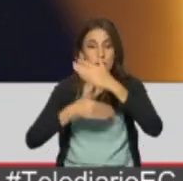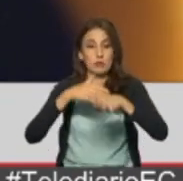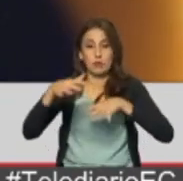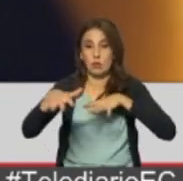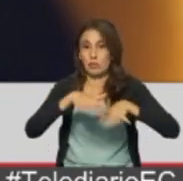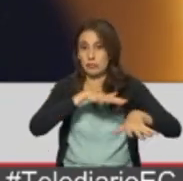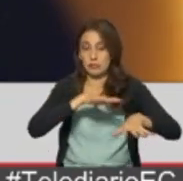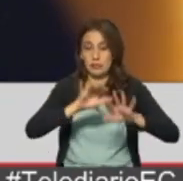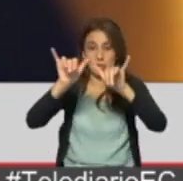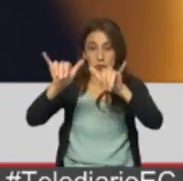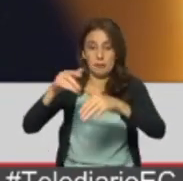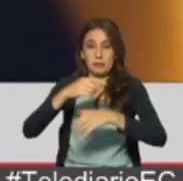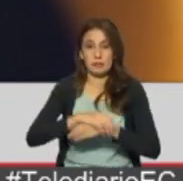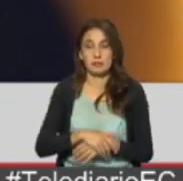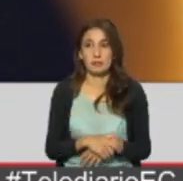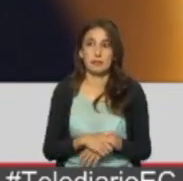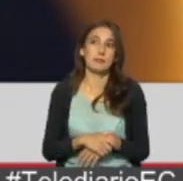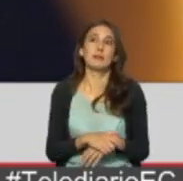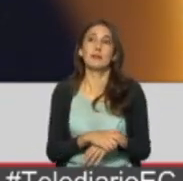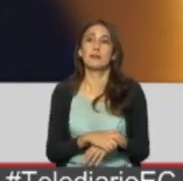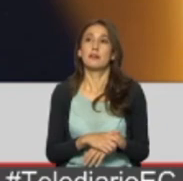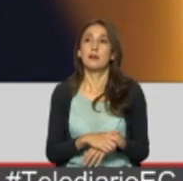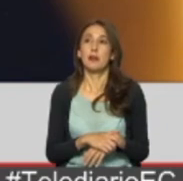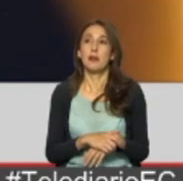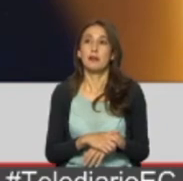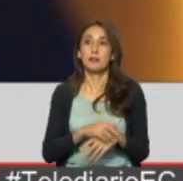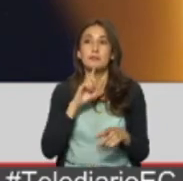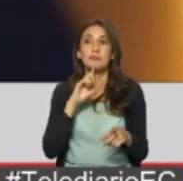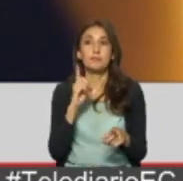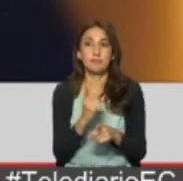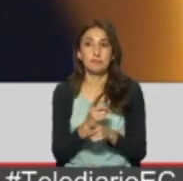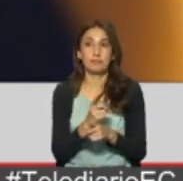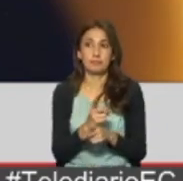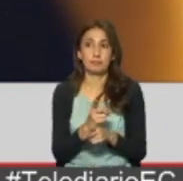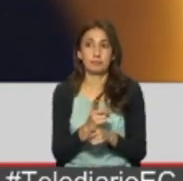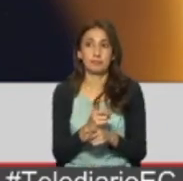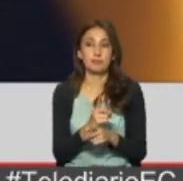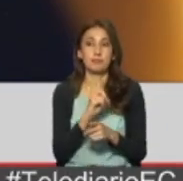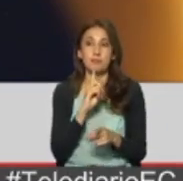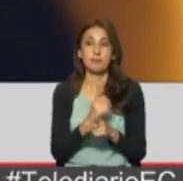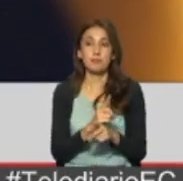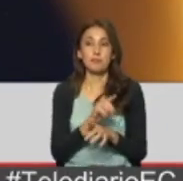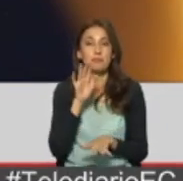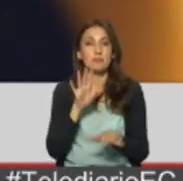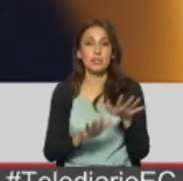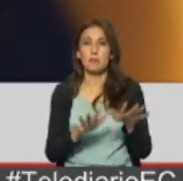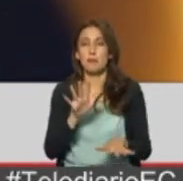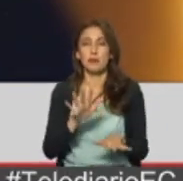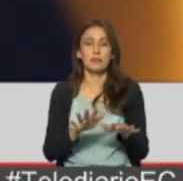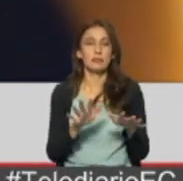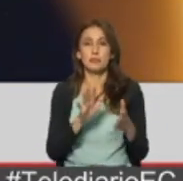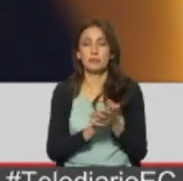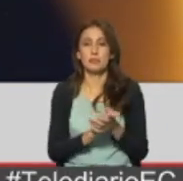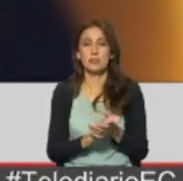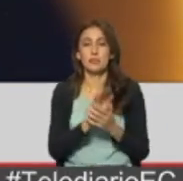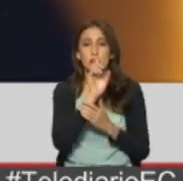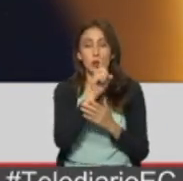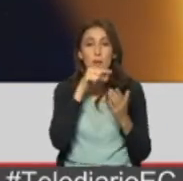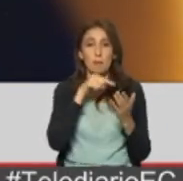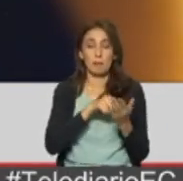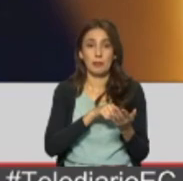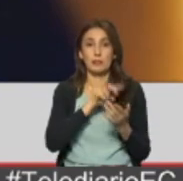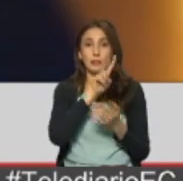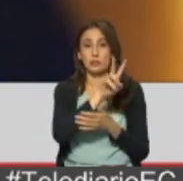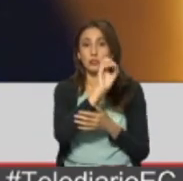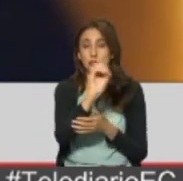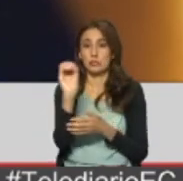en este gran país asiático. Efectivamente, Fabricio, estamos hablando de entre 1.200 y